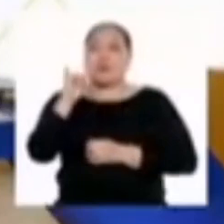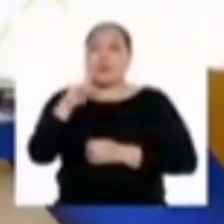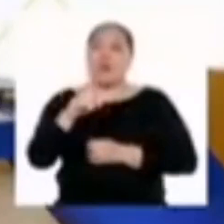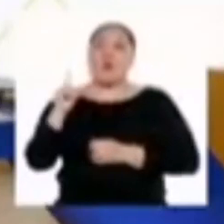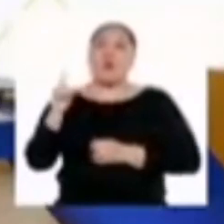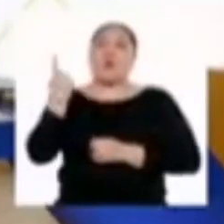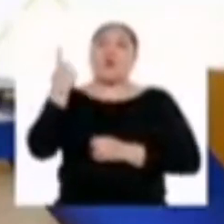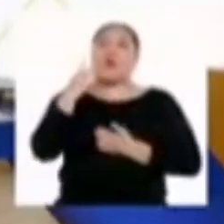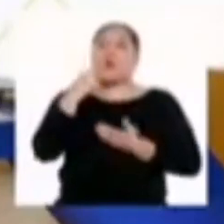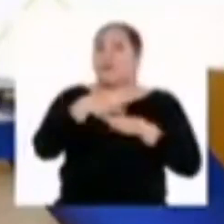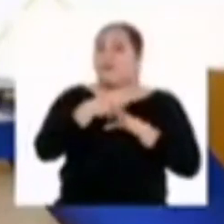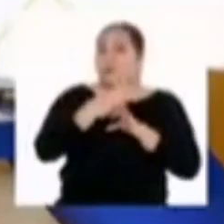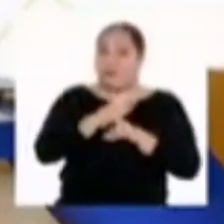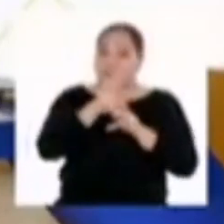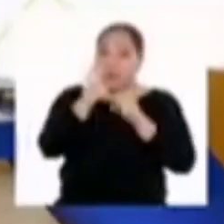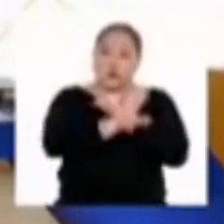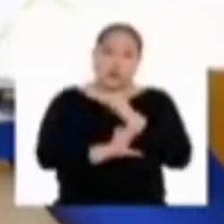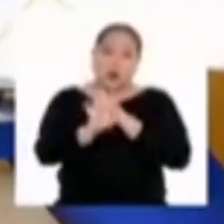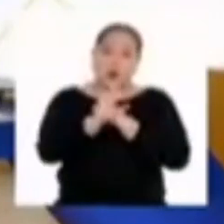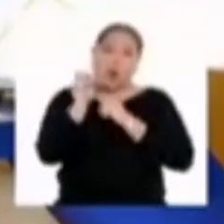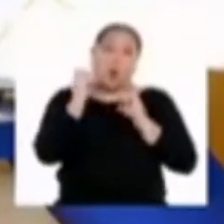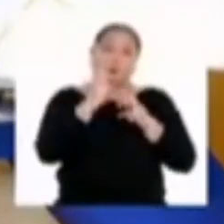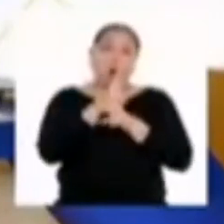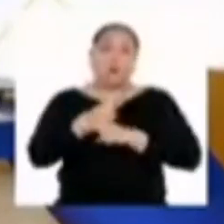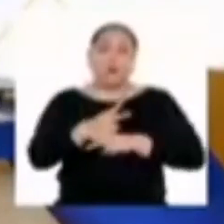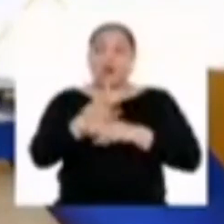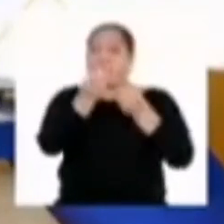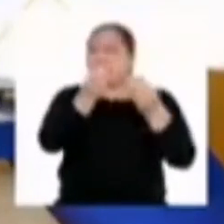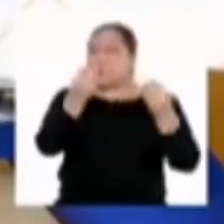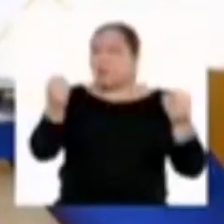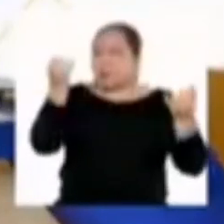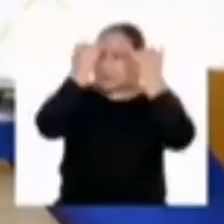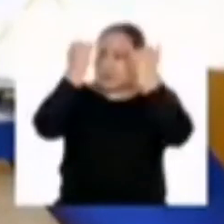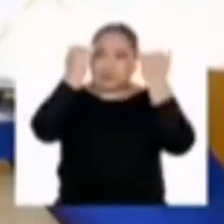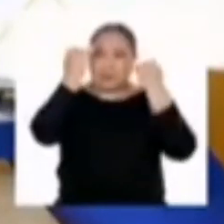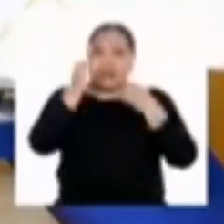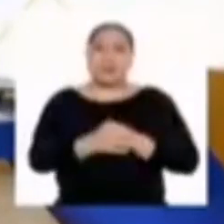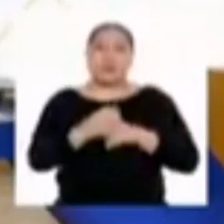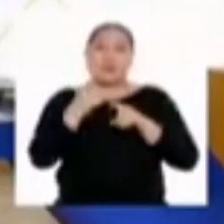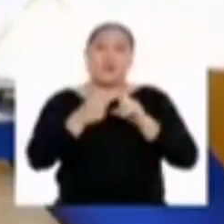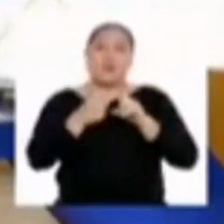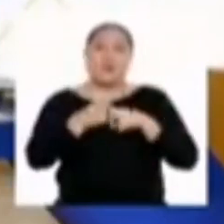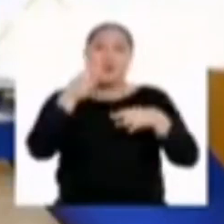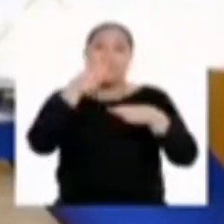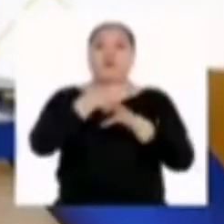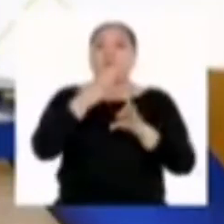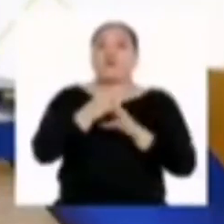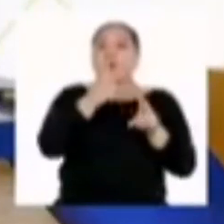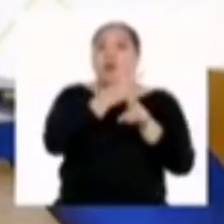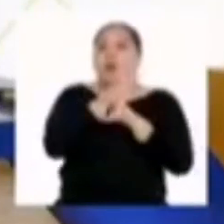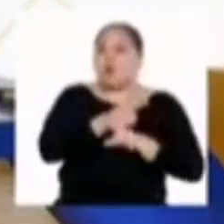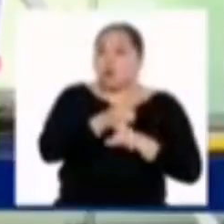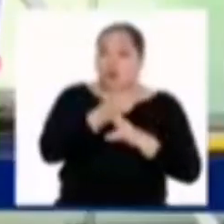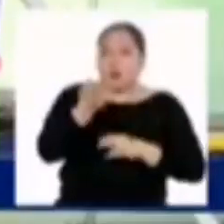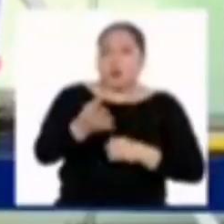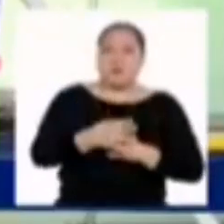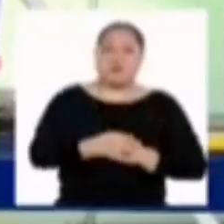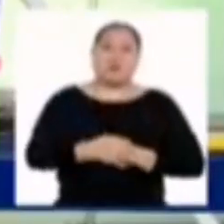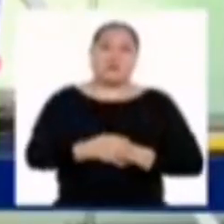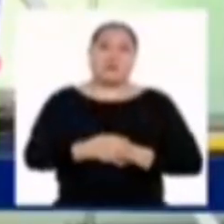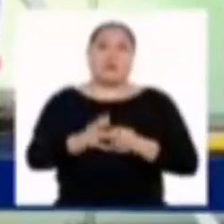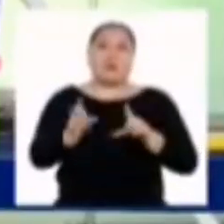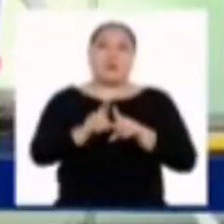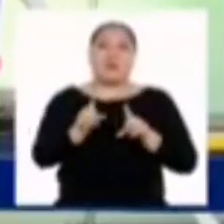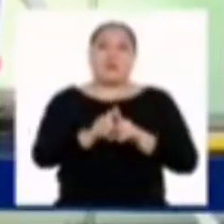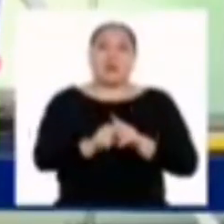única forma de protegerla y cuidarla. Entonces habrá tantas posiciones como formas de conservarla existan en el mundo. Y